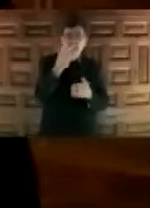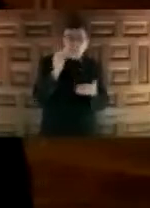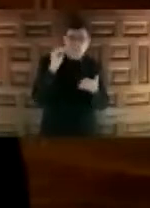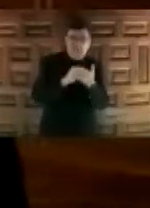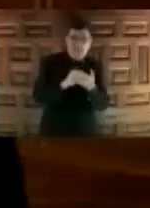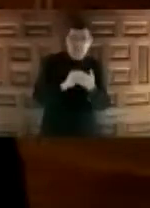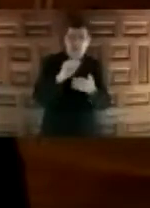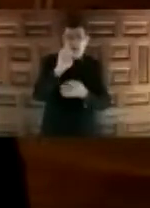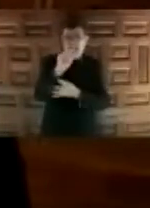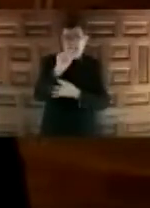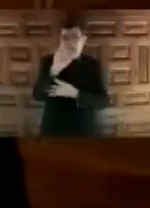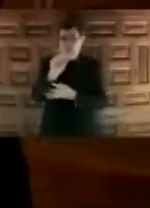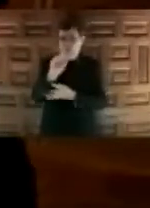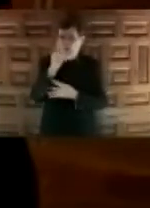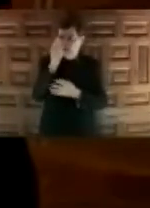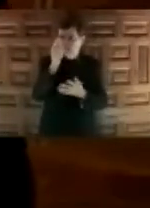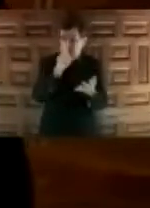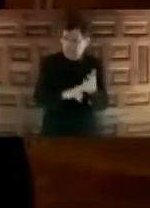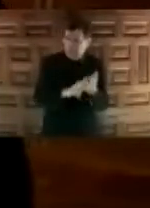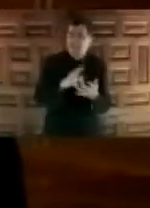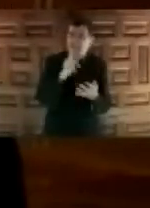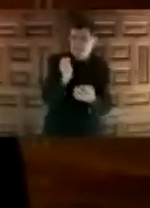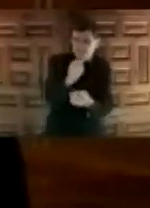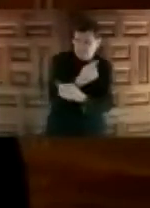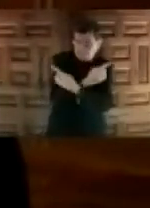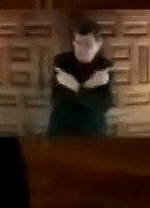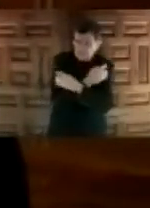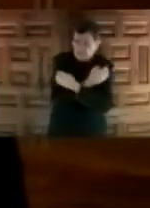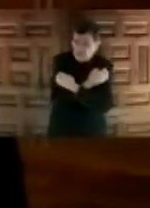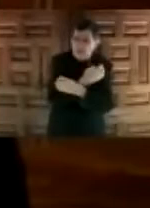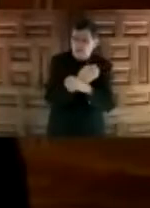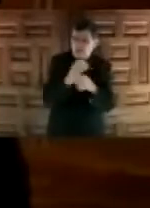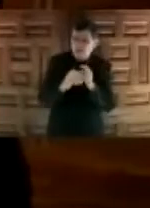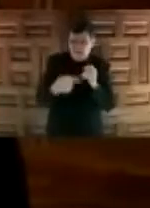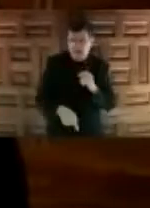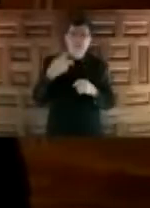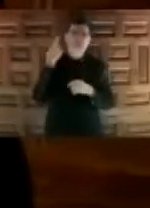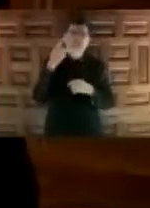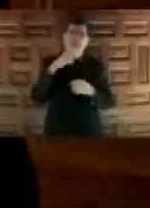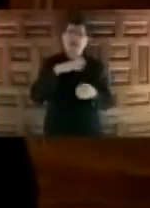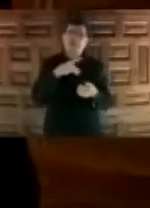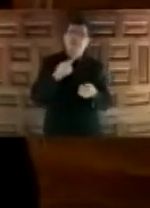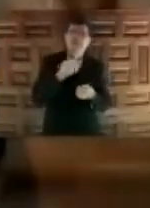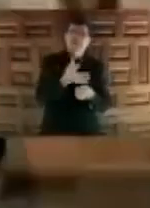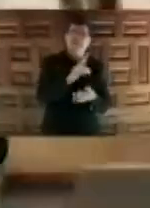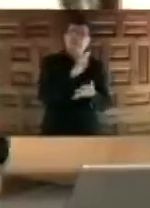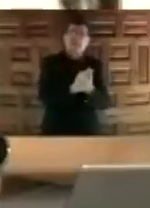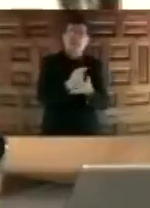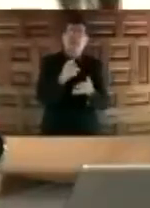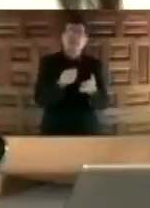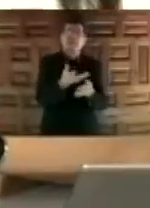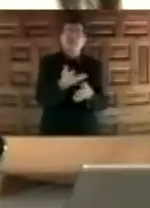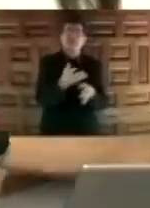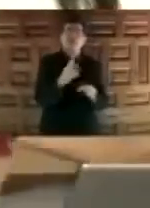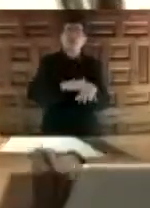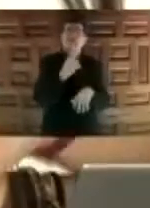componente ético es fundamental, pero una ética distinta. Yo diría, en Puebla le hemos llamado en la ley una ética del cuidado,